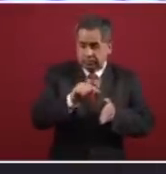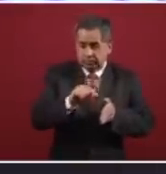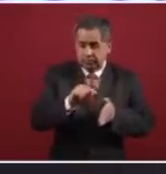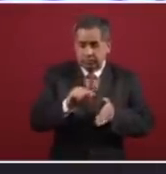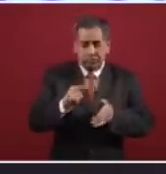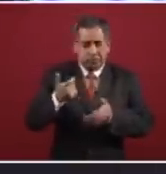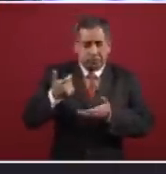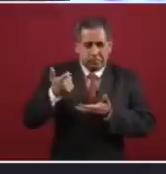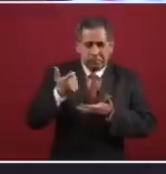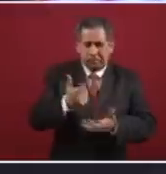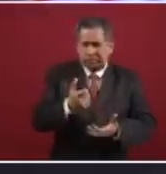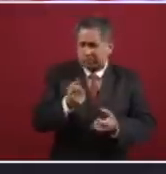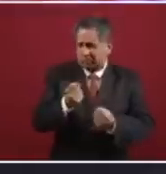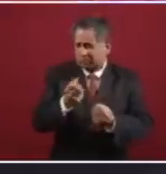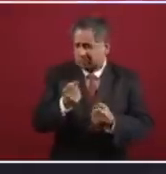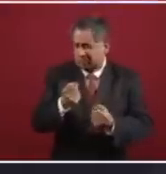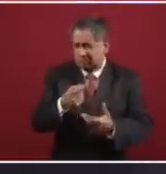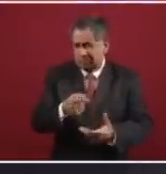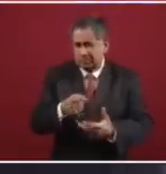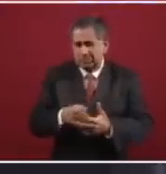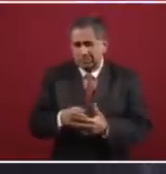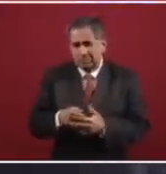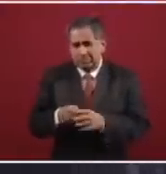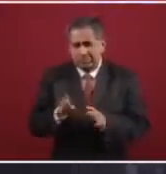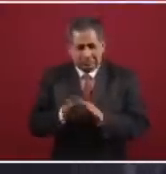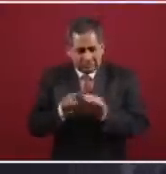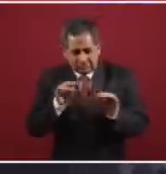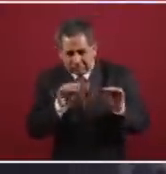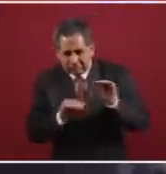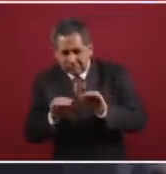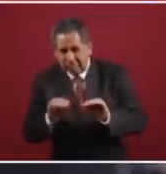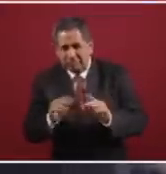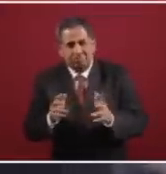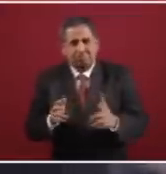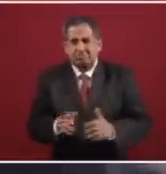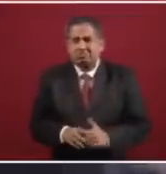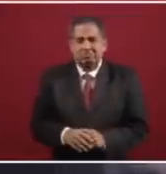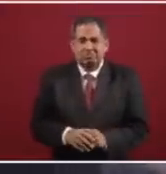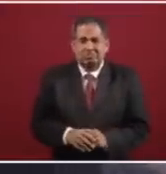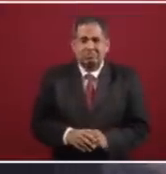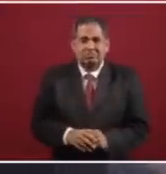que costaron muchísimo, con pidiregas,